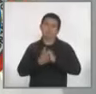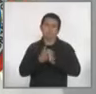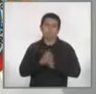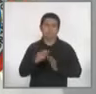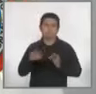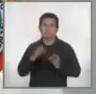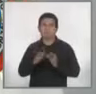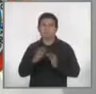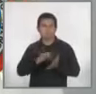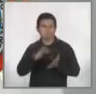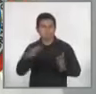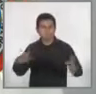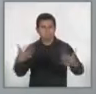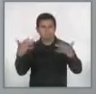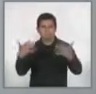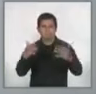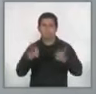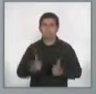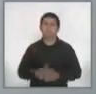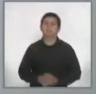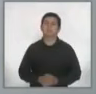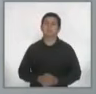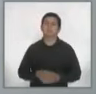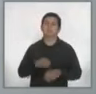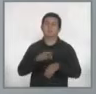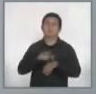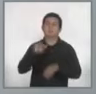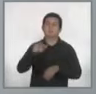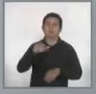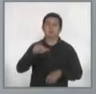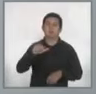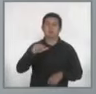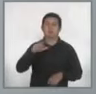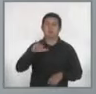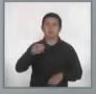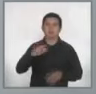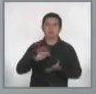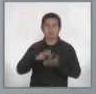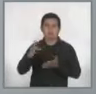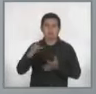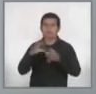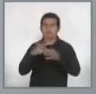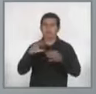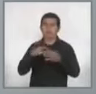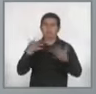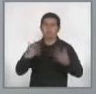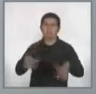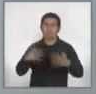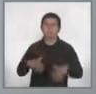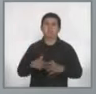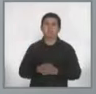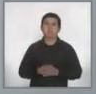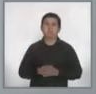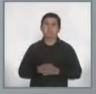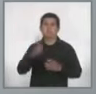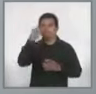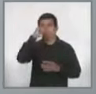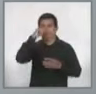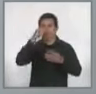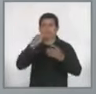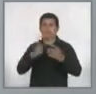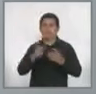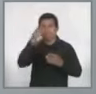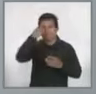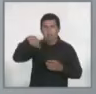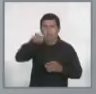Muchas gracias, auditorio. Doctora Argelia Julián Aquino, muchas gracias por este panorama epidemiológico y también por estas recomendaciones para